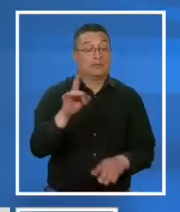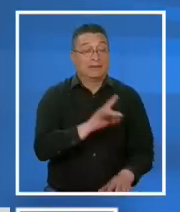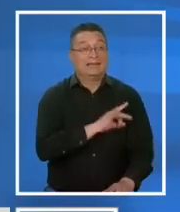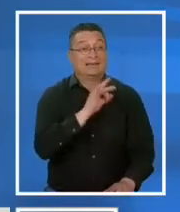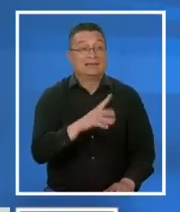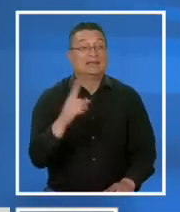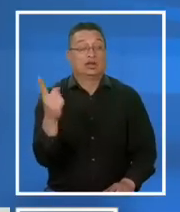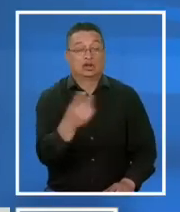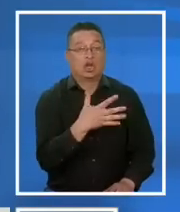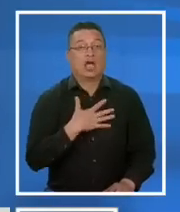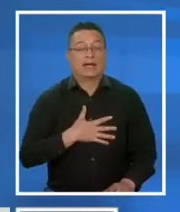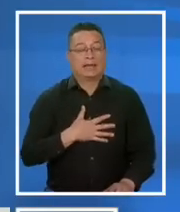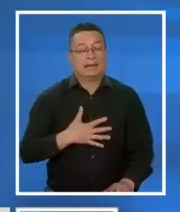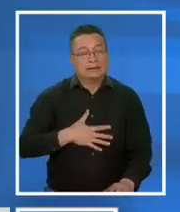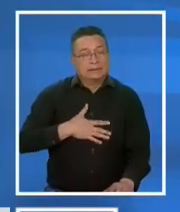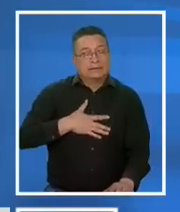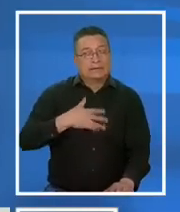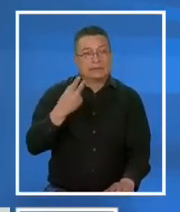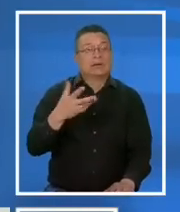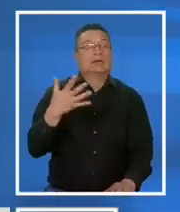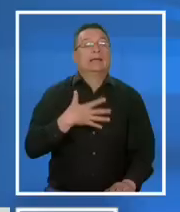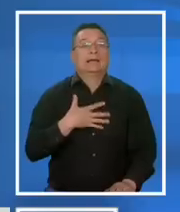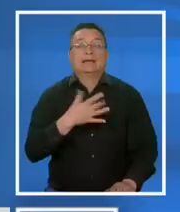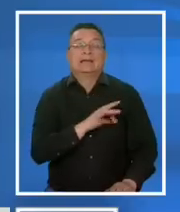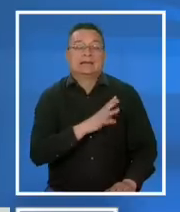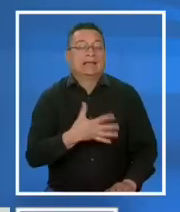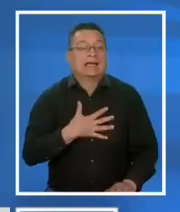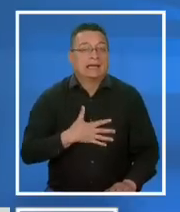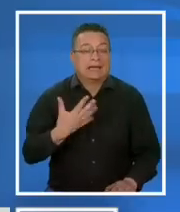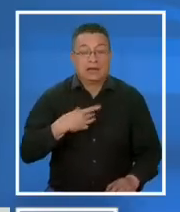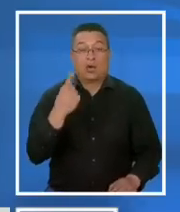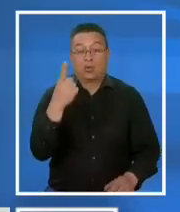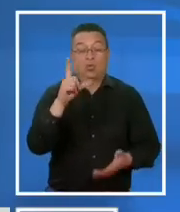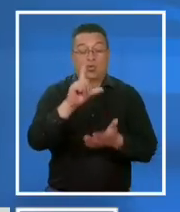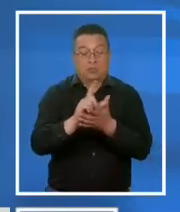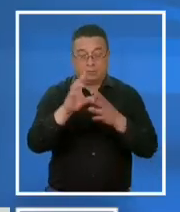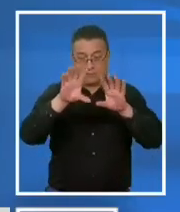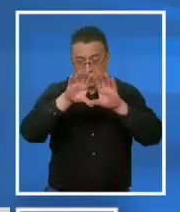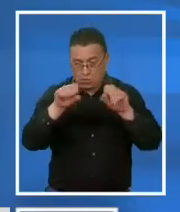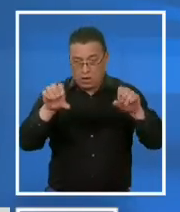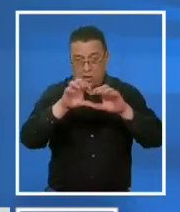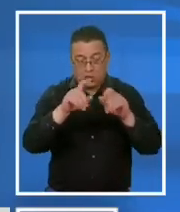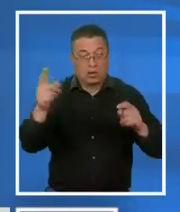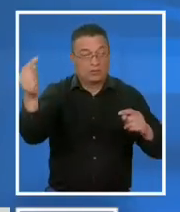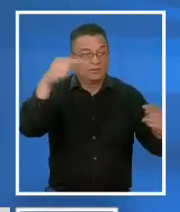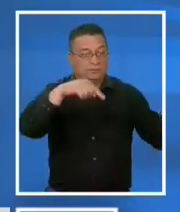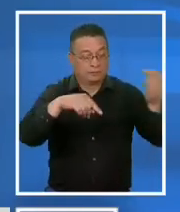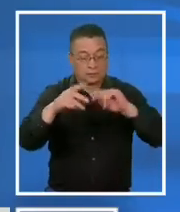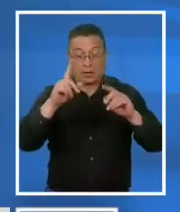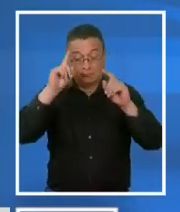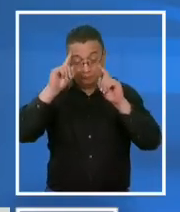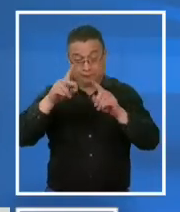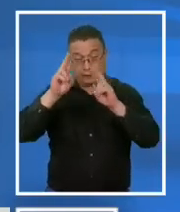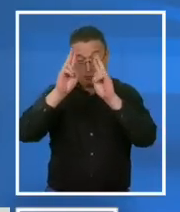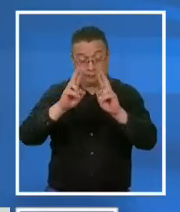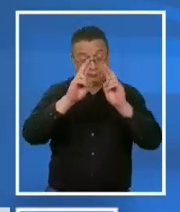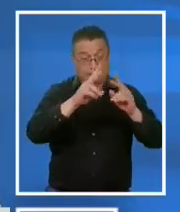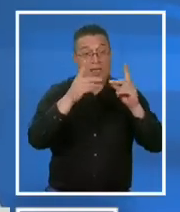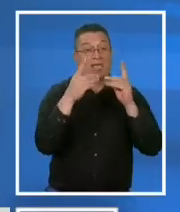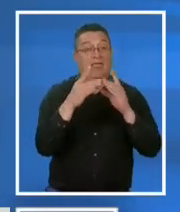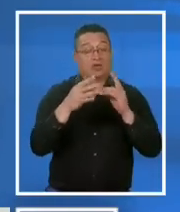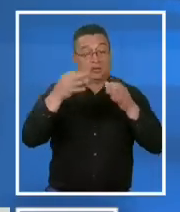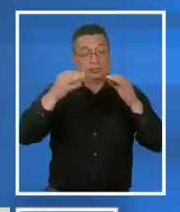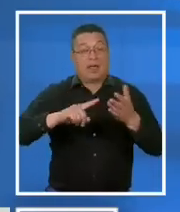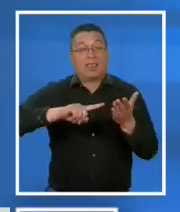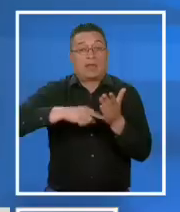parecieran querer percibir qué quieren percibir los chilenos un punto de encuentro entre gente que está ahí por su legitimación democrática y gente que está